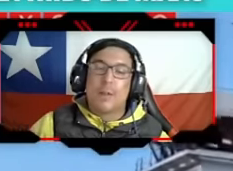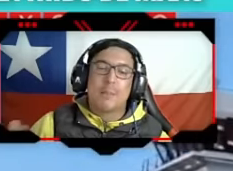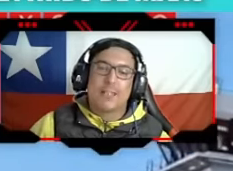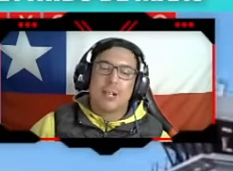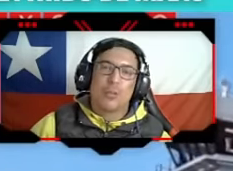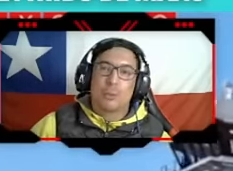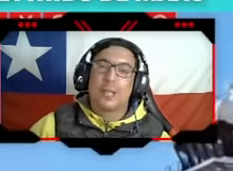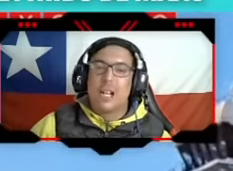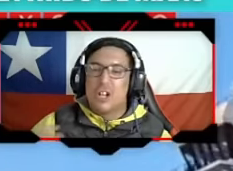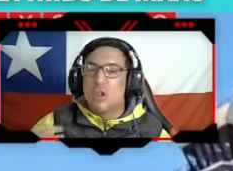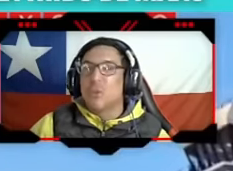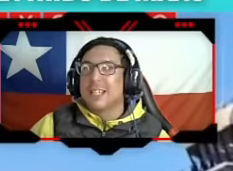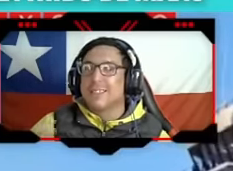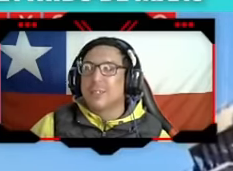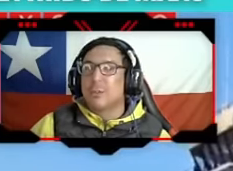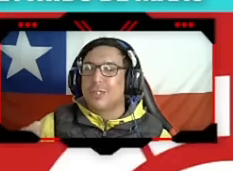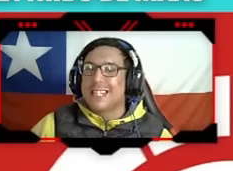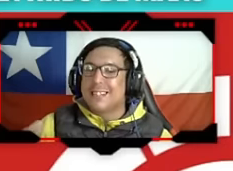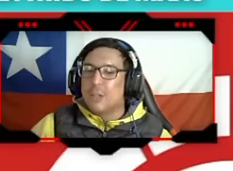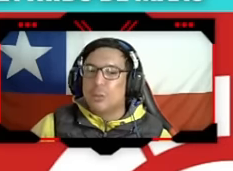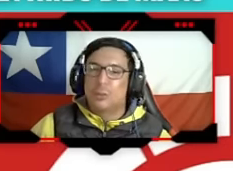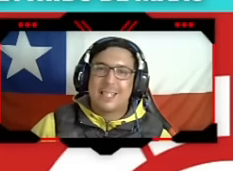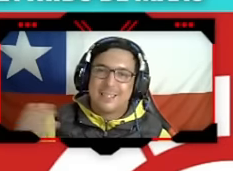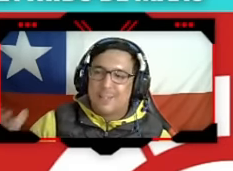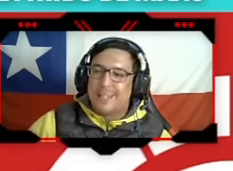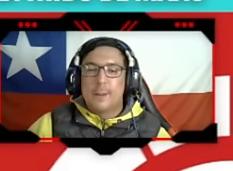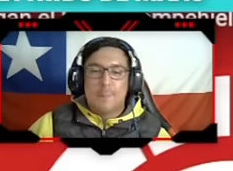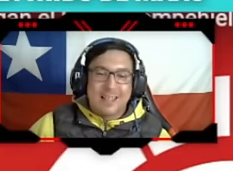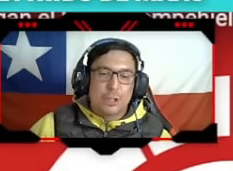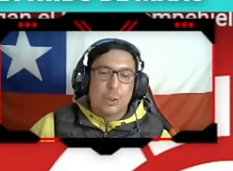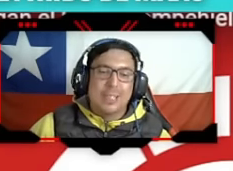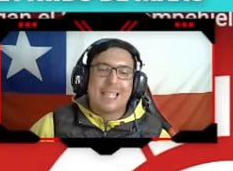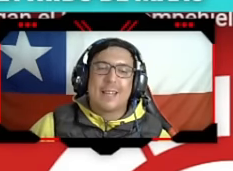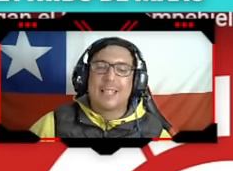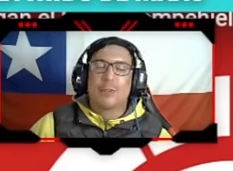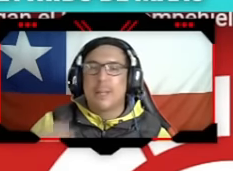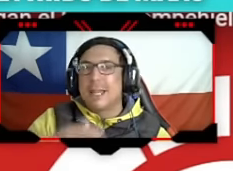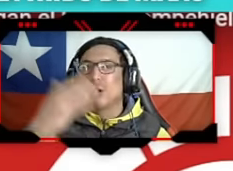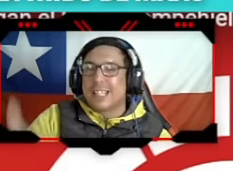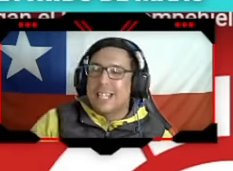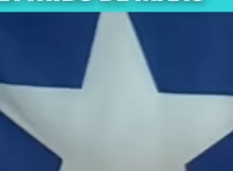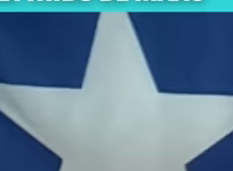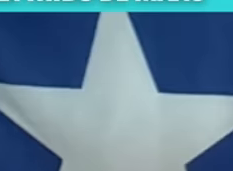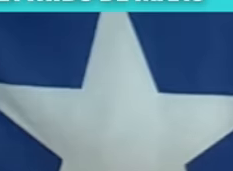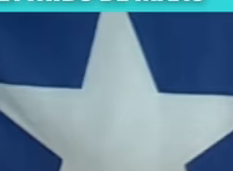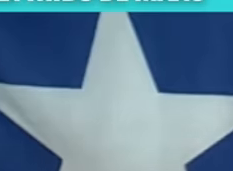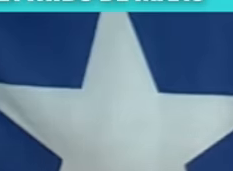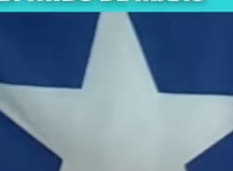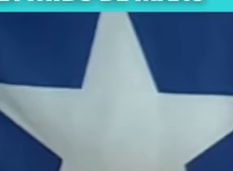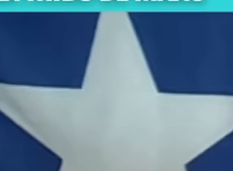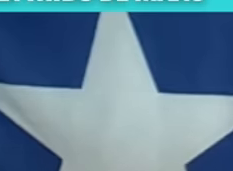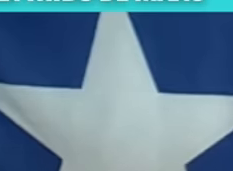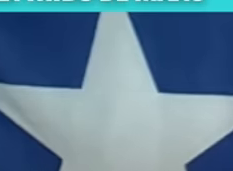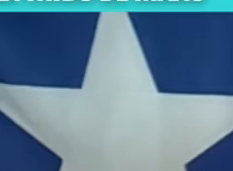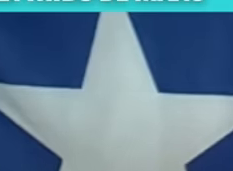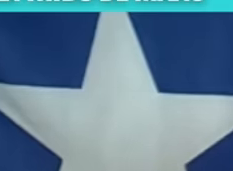¿Cuándo se va a empezar a construir los buques tipo 31? Ustedes sabrán más que yo y está bien que ustedes me corrijan, no todo puedo